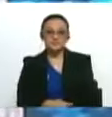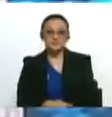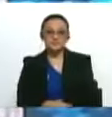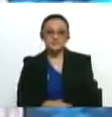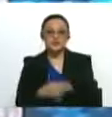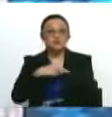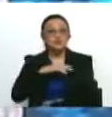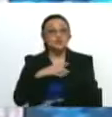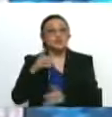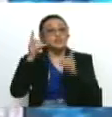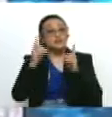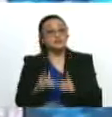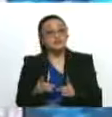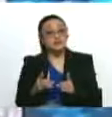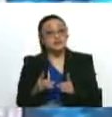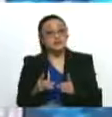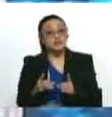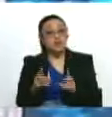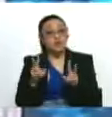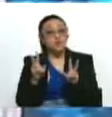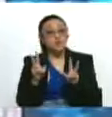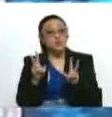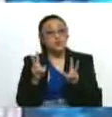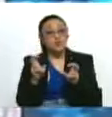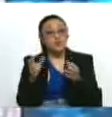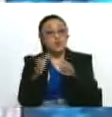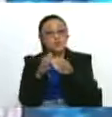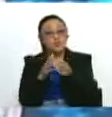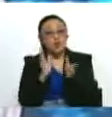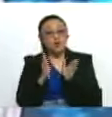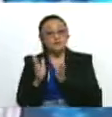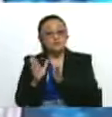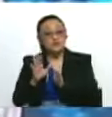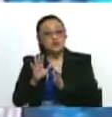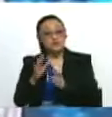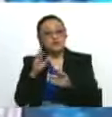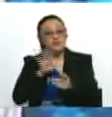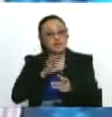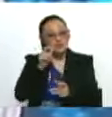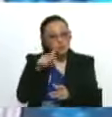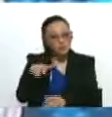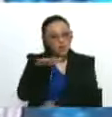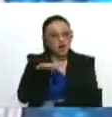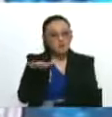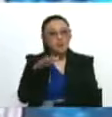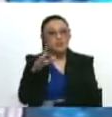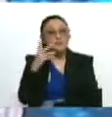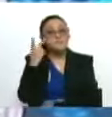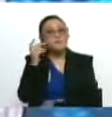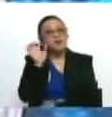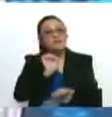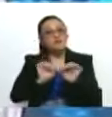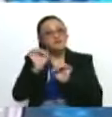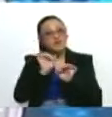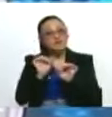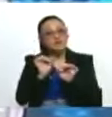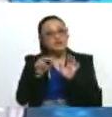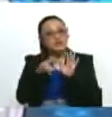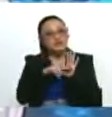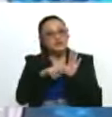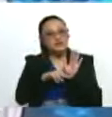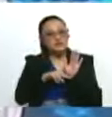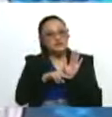Hemos decidido activar una nueva instancia organizativa del poder popular para defender y